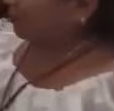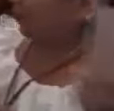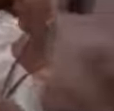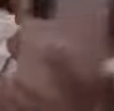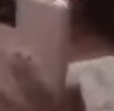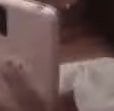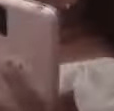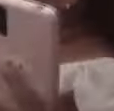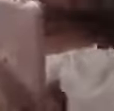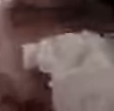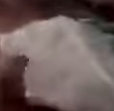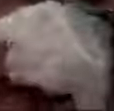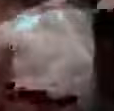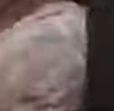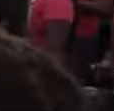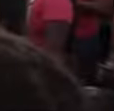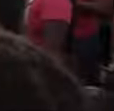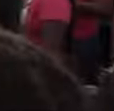2.2. Los juegos que están, ¿no?